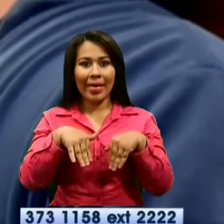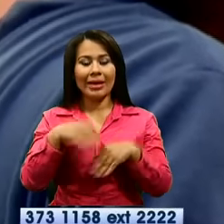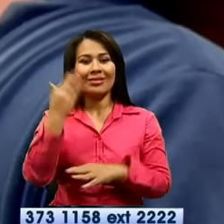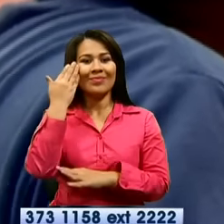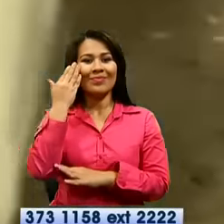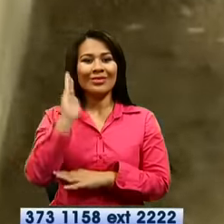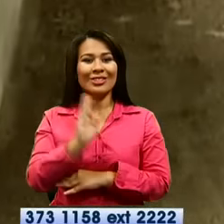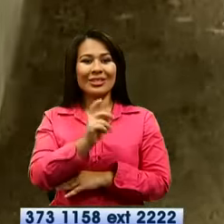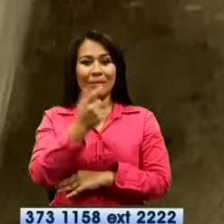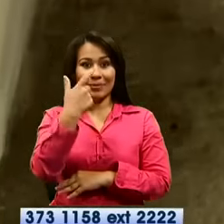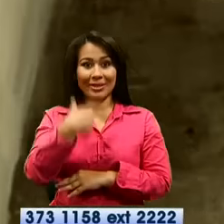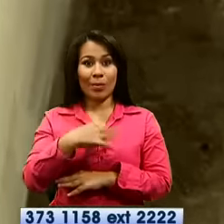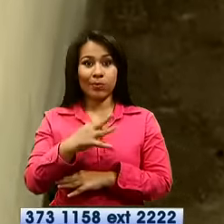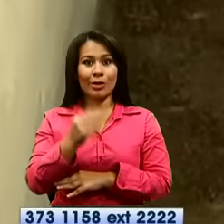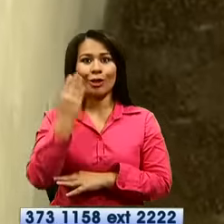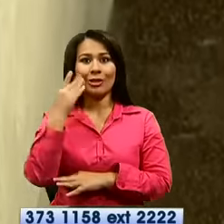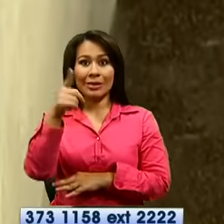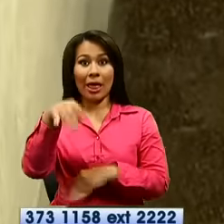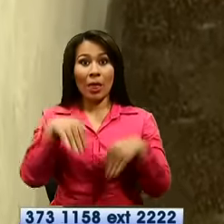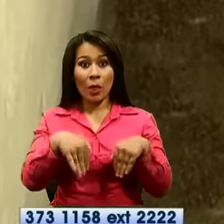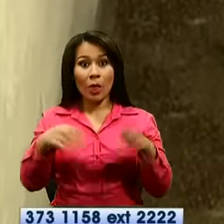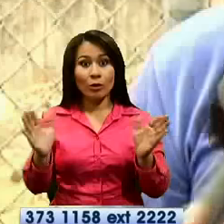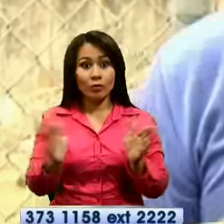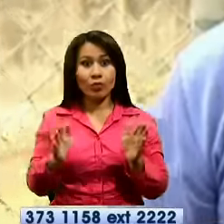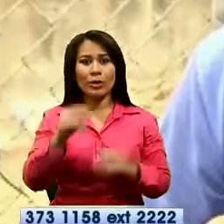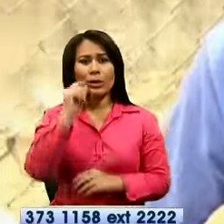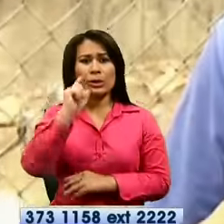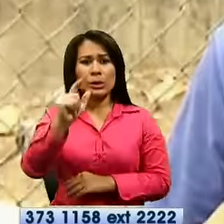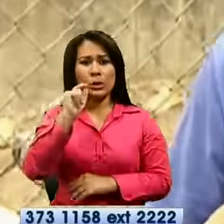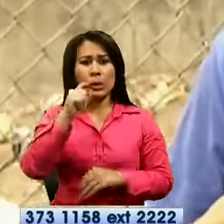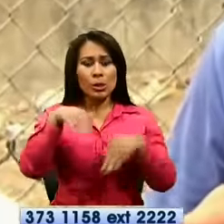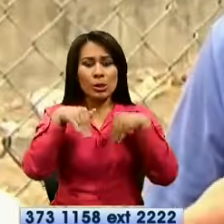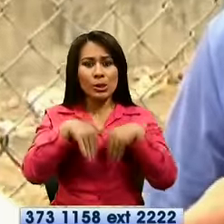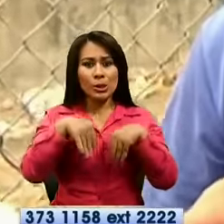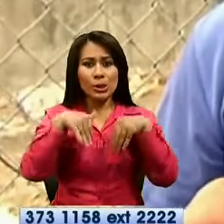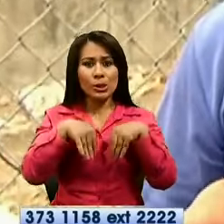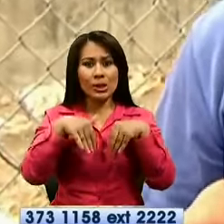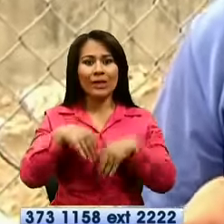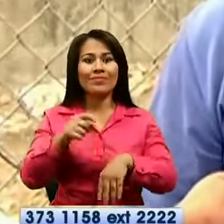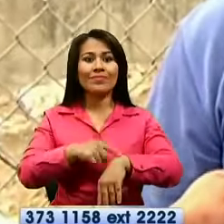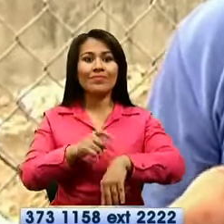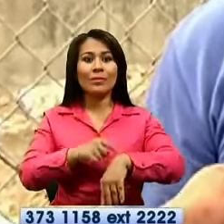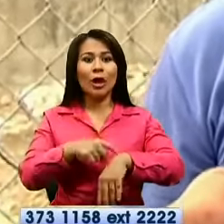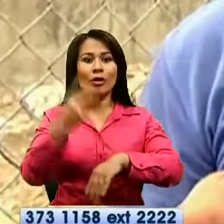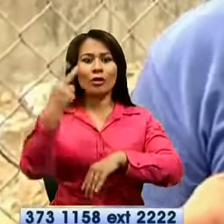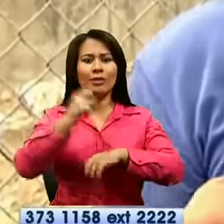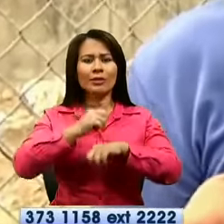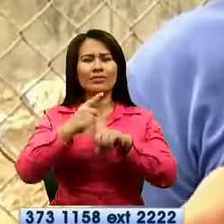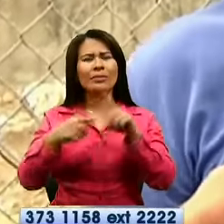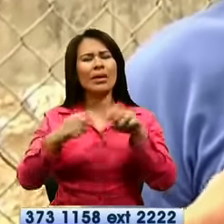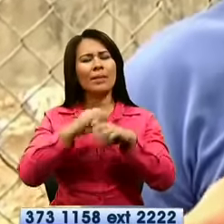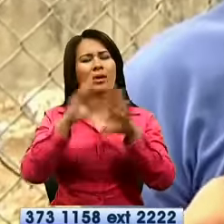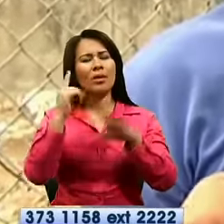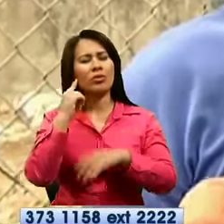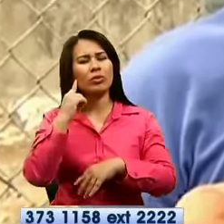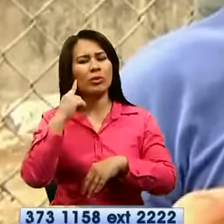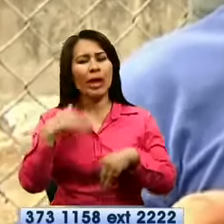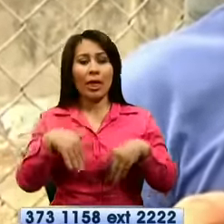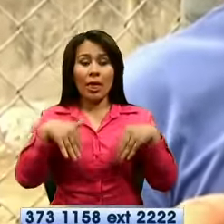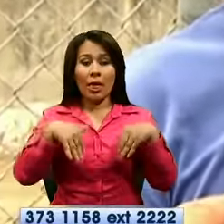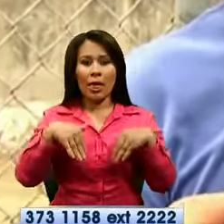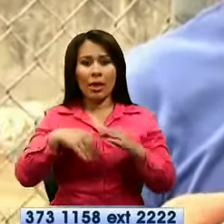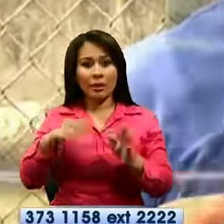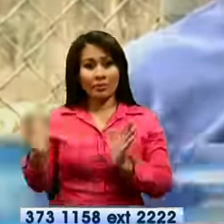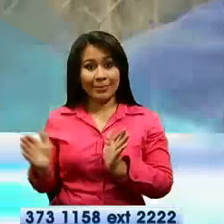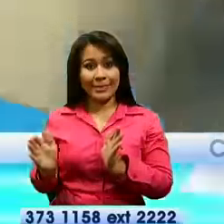le escapa. A las 2:30 de la mañana Me despierto porque tengo una perrita